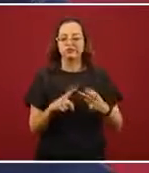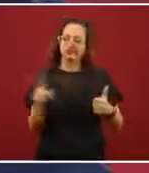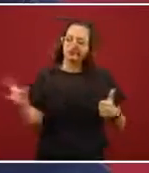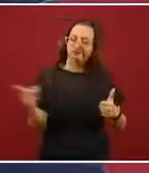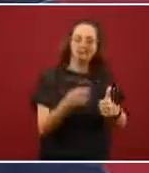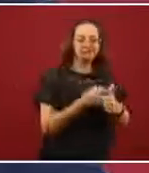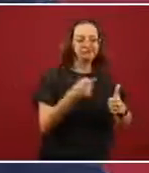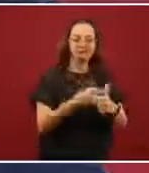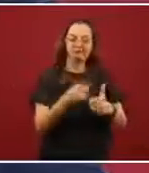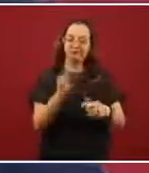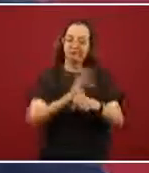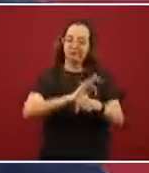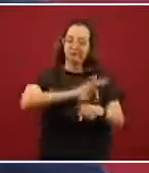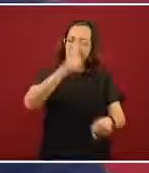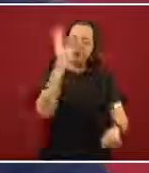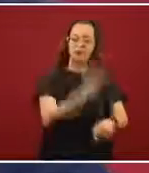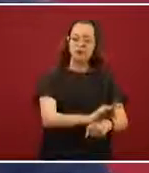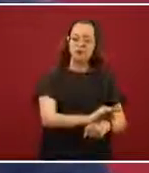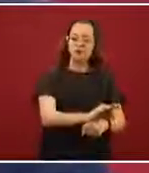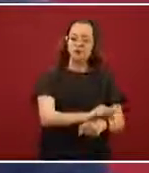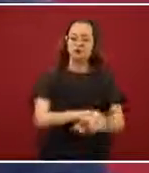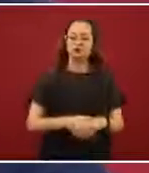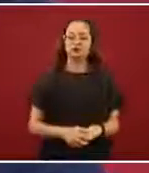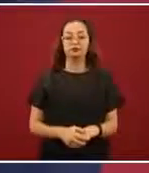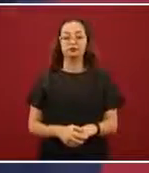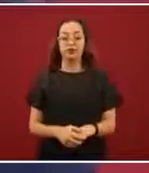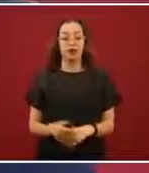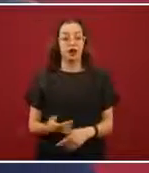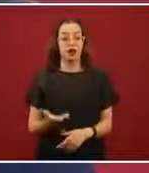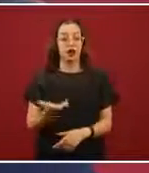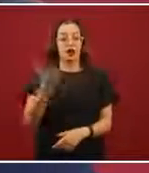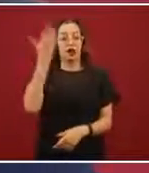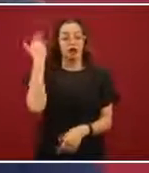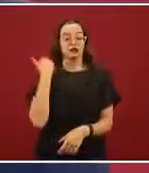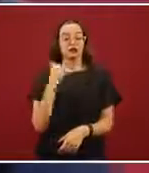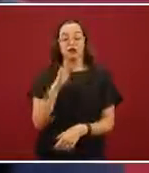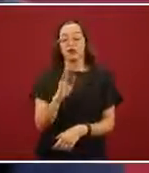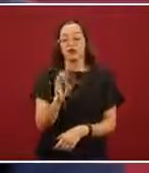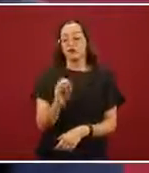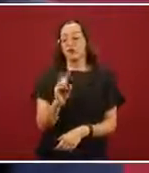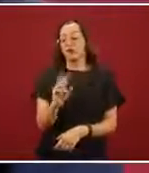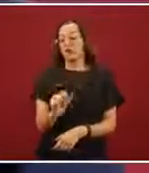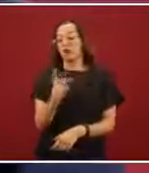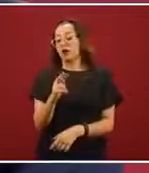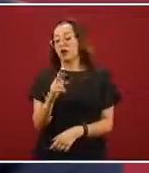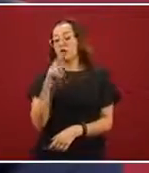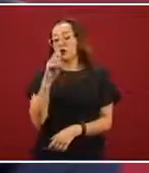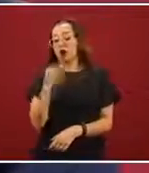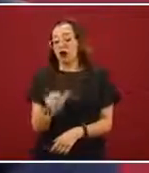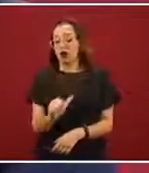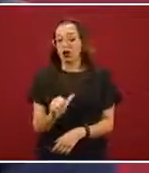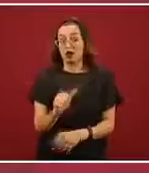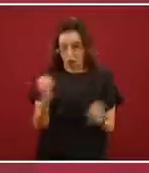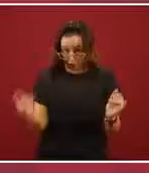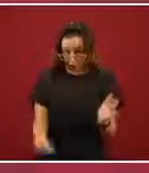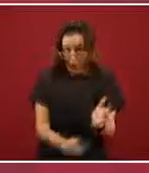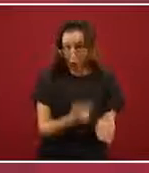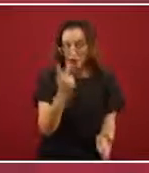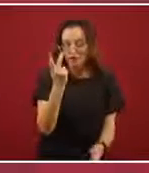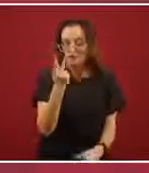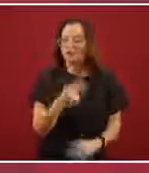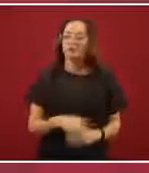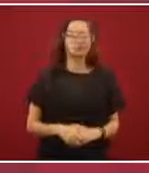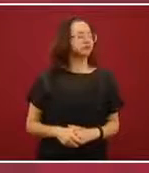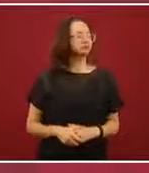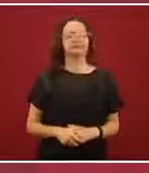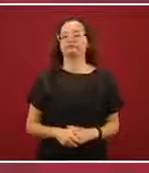no va a haber como sucedió con el FOBAPROA, de que llegue una crisis y no solo